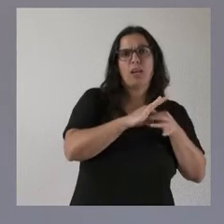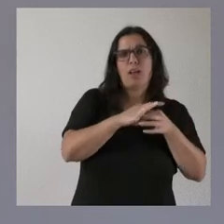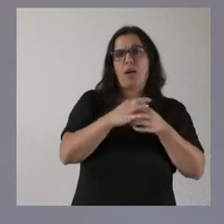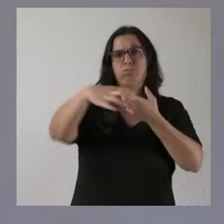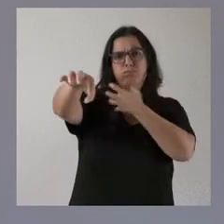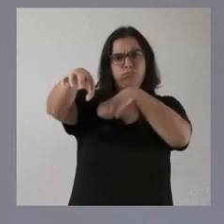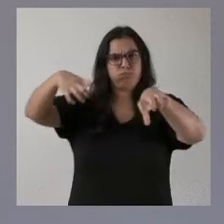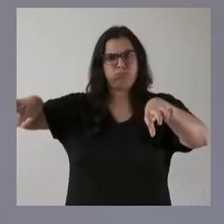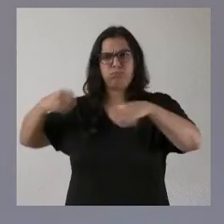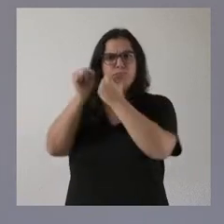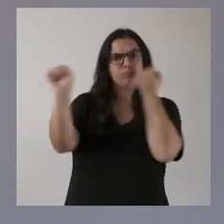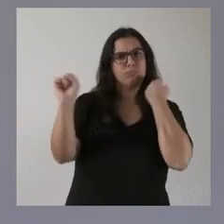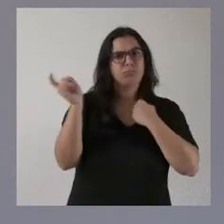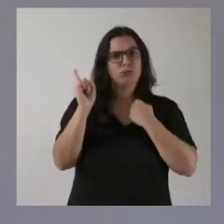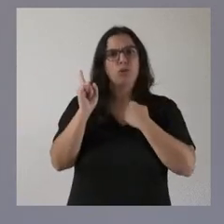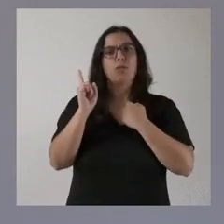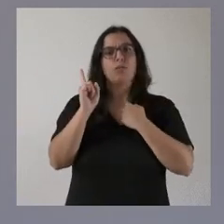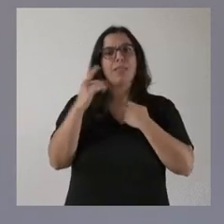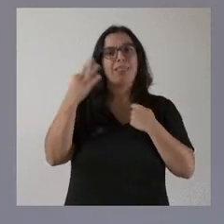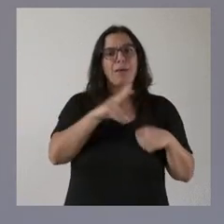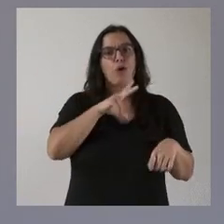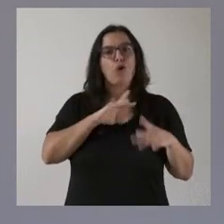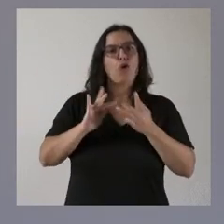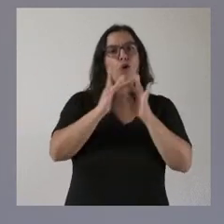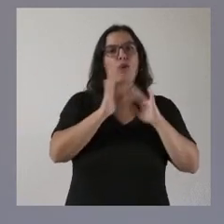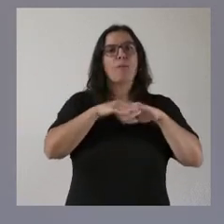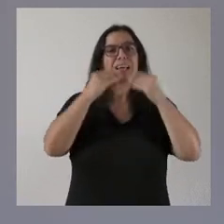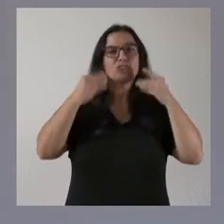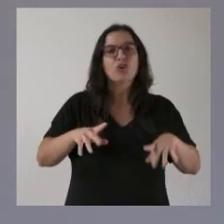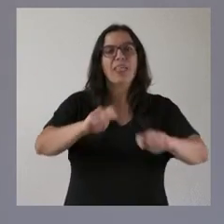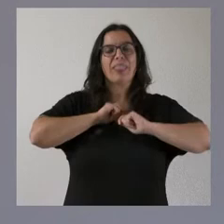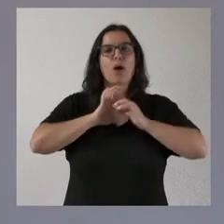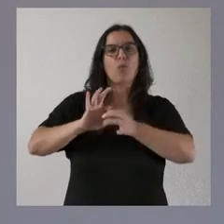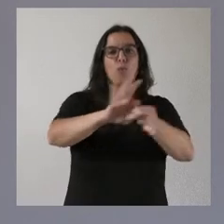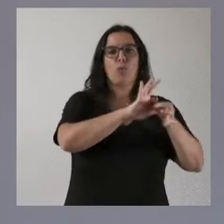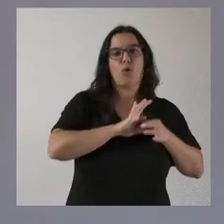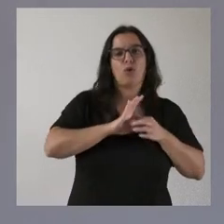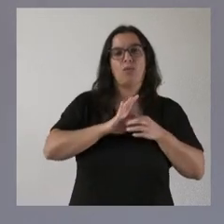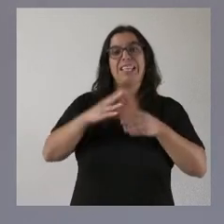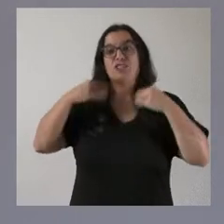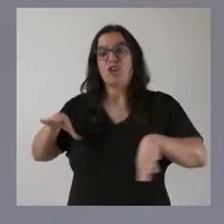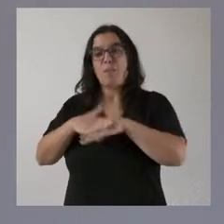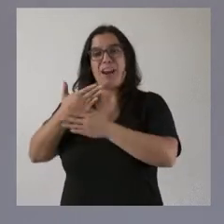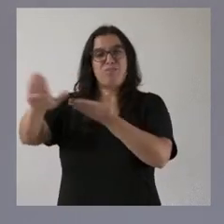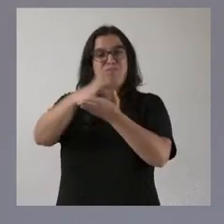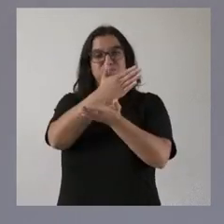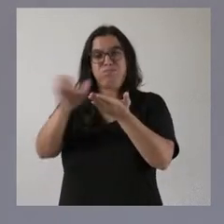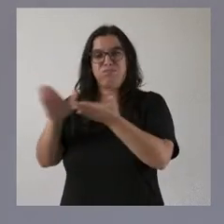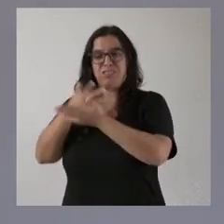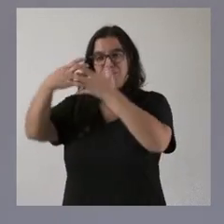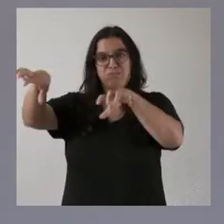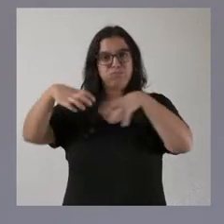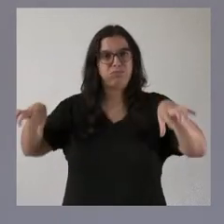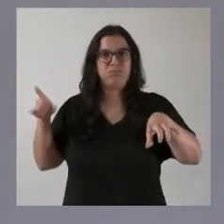un elemento común para unir del que sentirse orgullosos y no un factor de división en torno Al conjunto